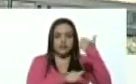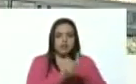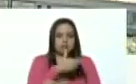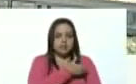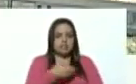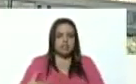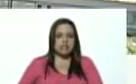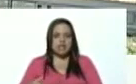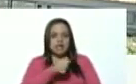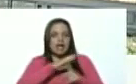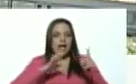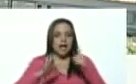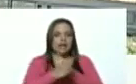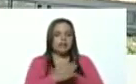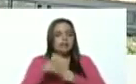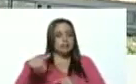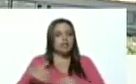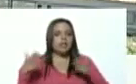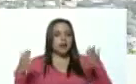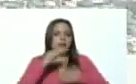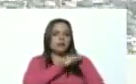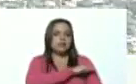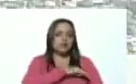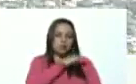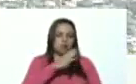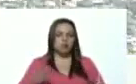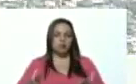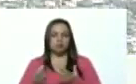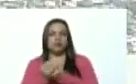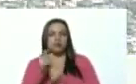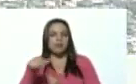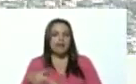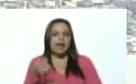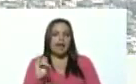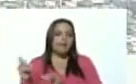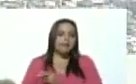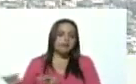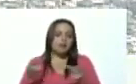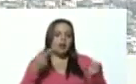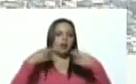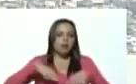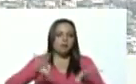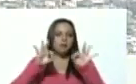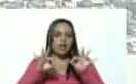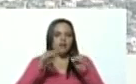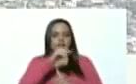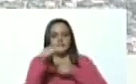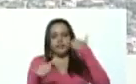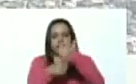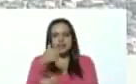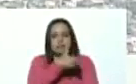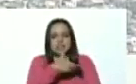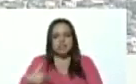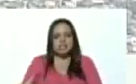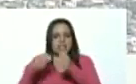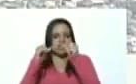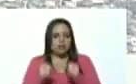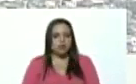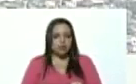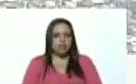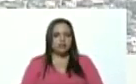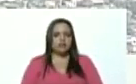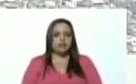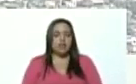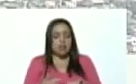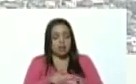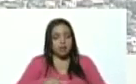área de esta gran misión, está en sus manos. También está invitada especial la vicepresidenta de Seguridad, los cuadrantes